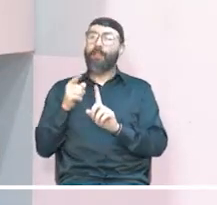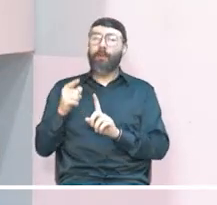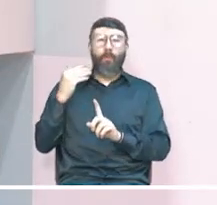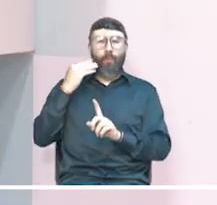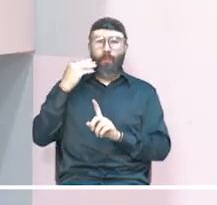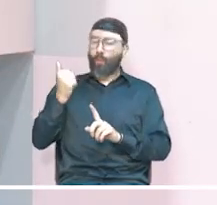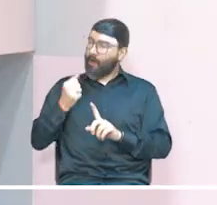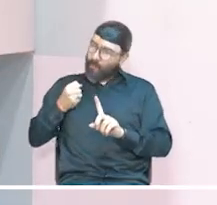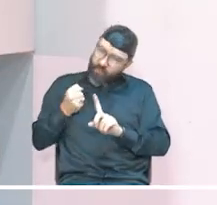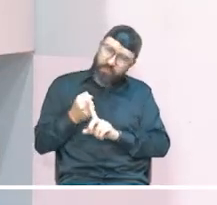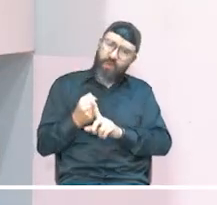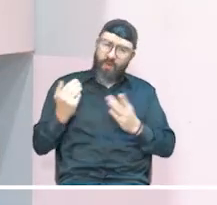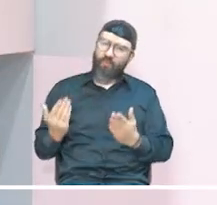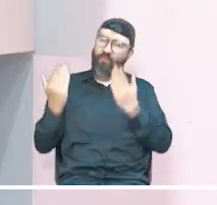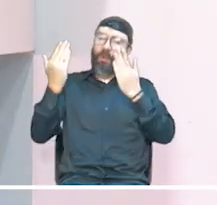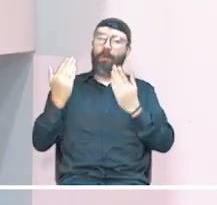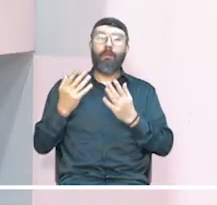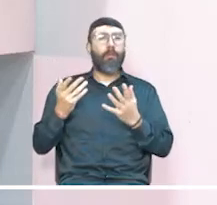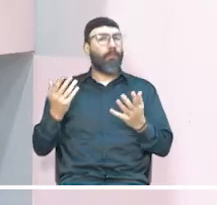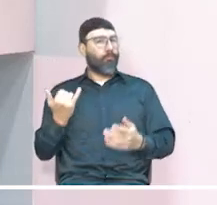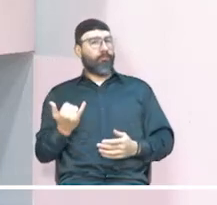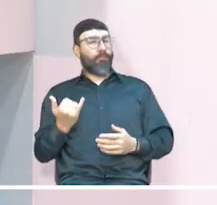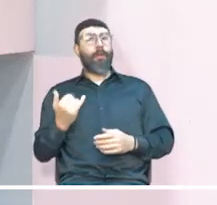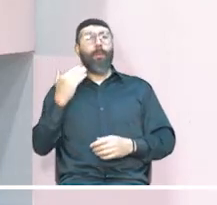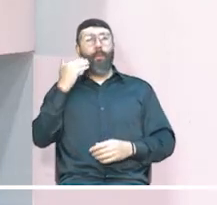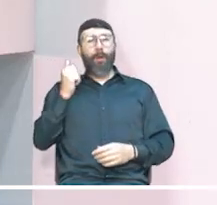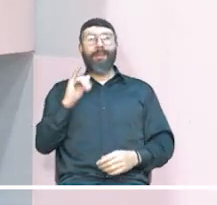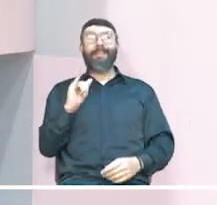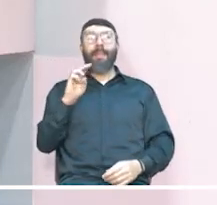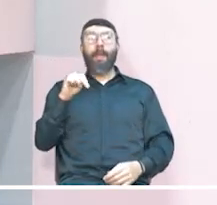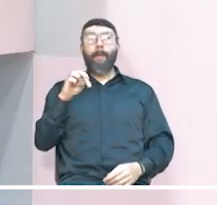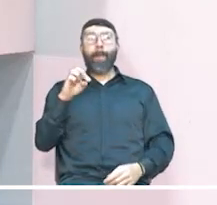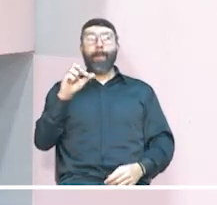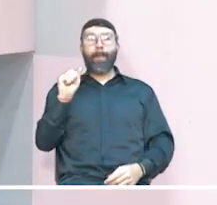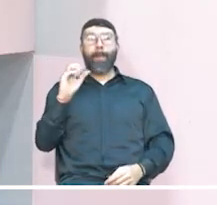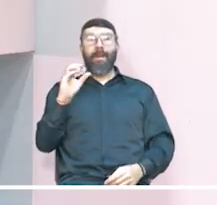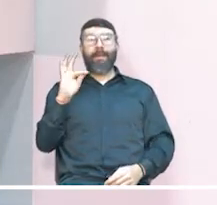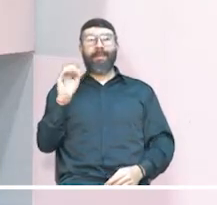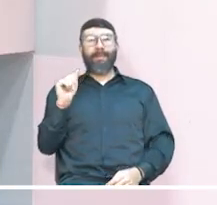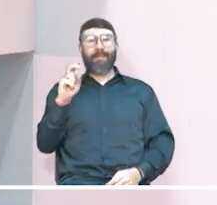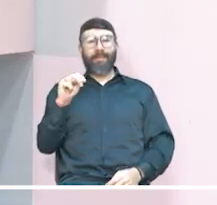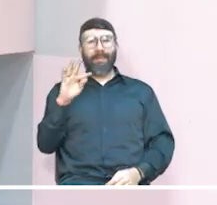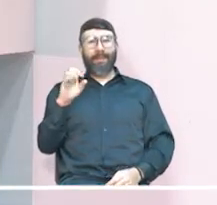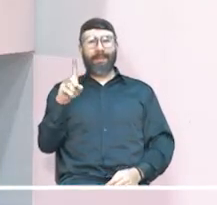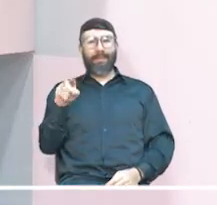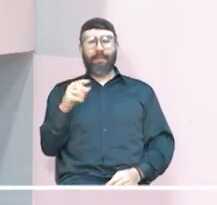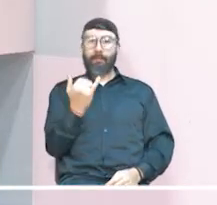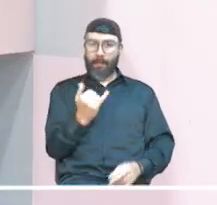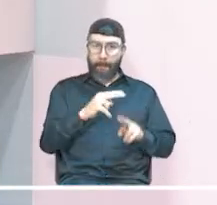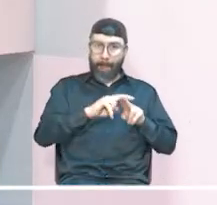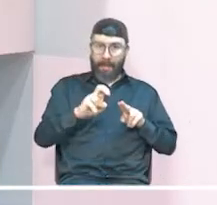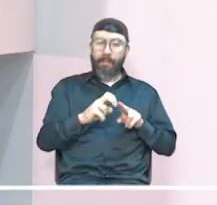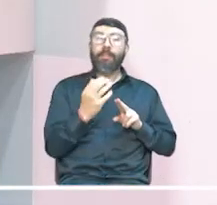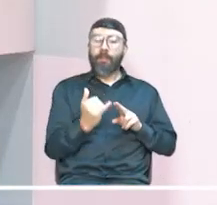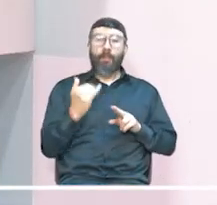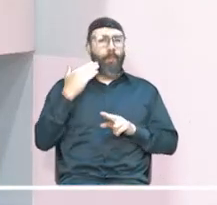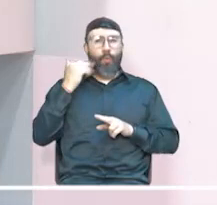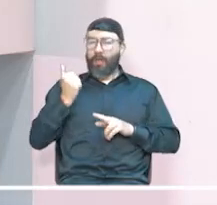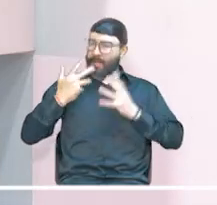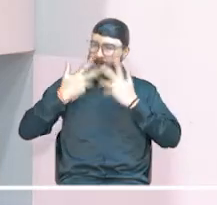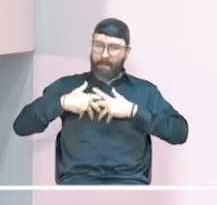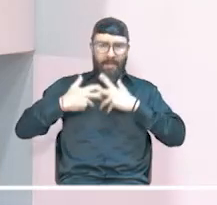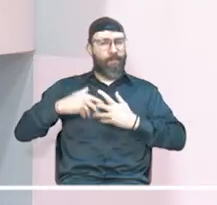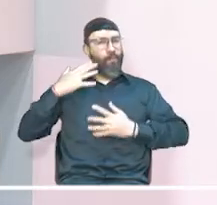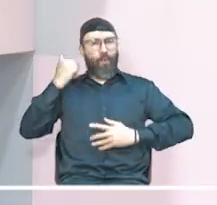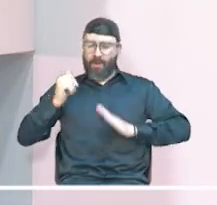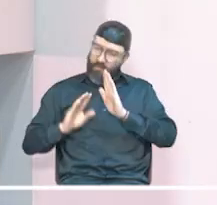Mujeres Impactantes se va a realizar acá en la ciudad de Manizales y es una feria de mujeres empresarias, de mujeres emprendedoras. Entonces los invitamos,